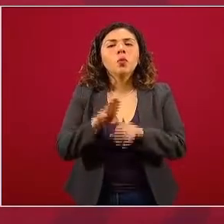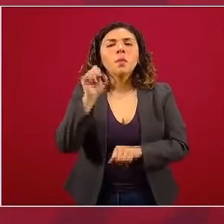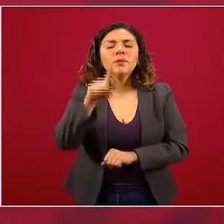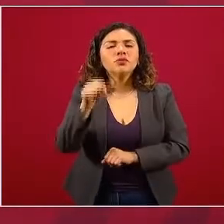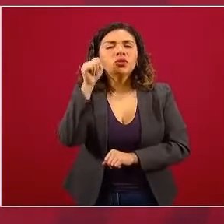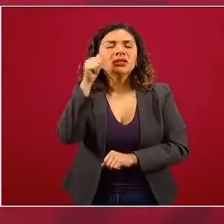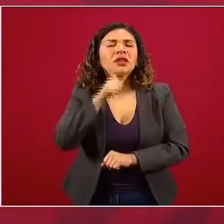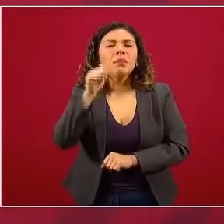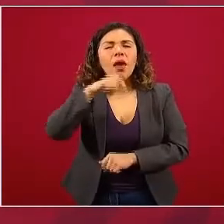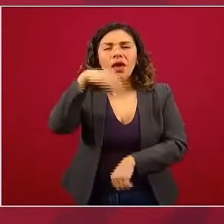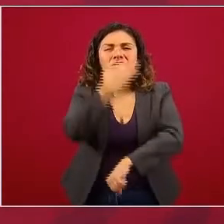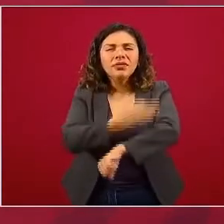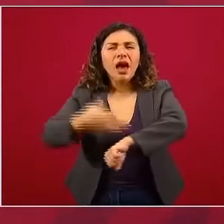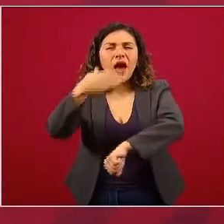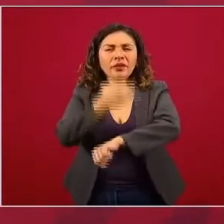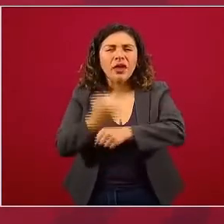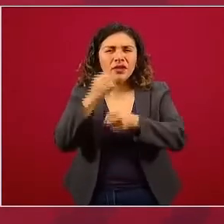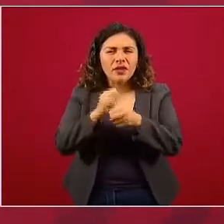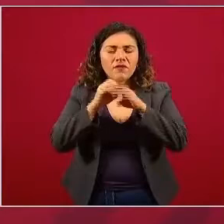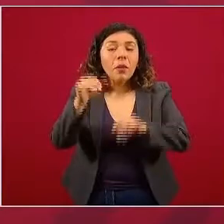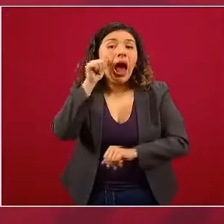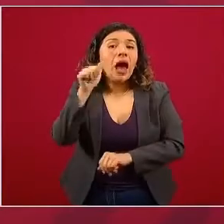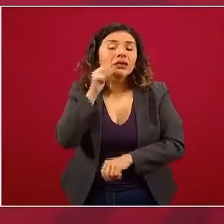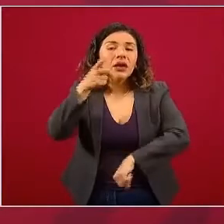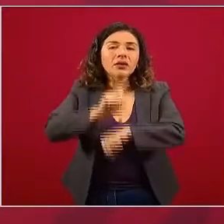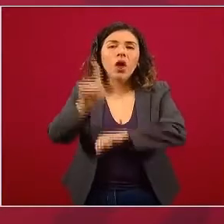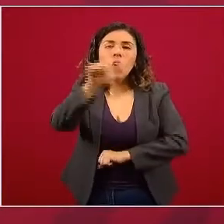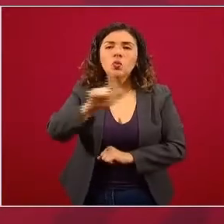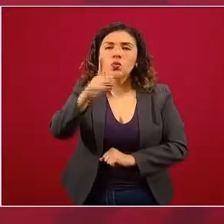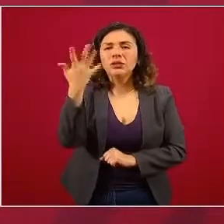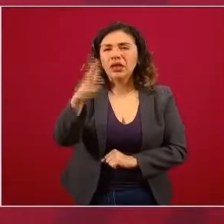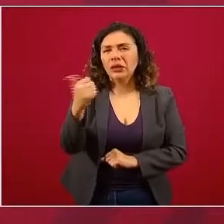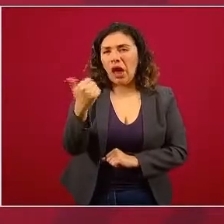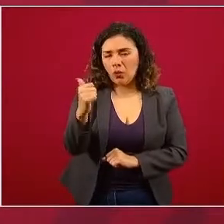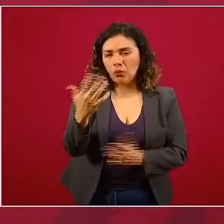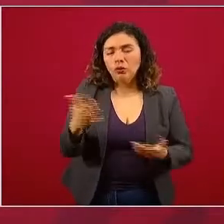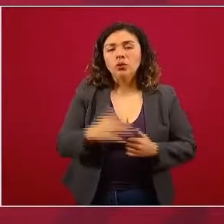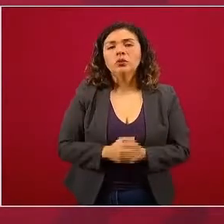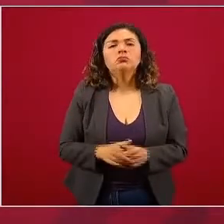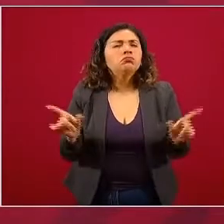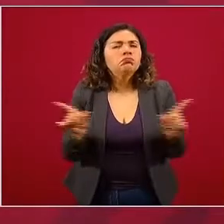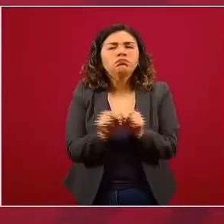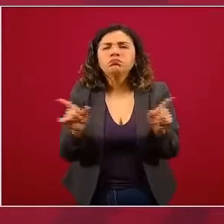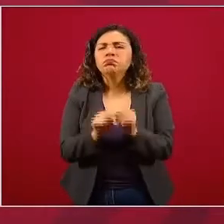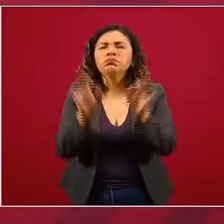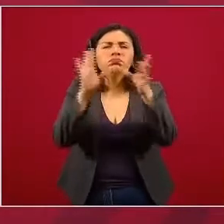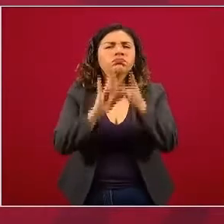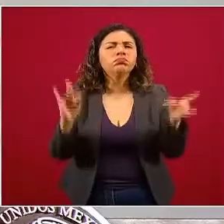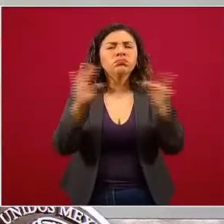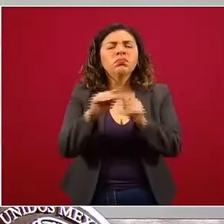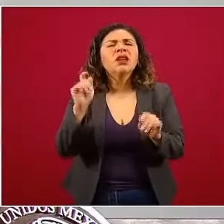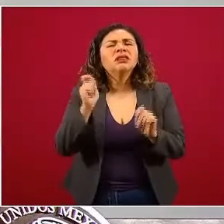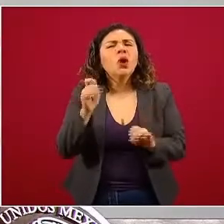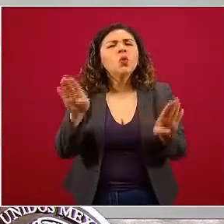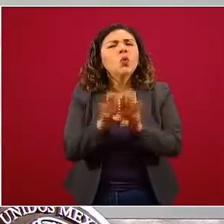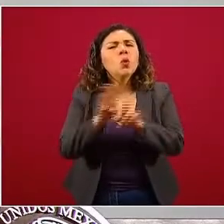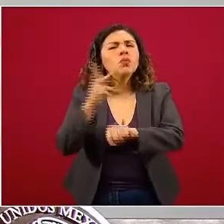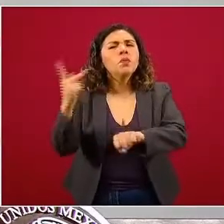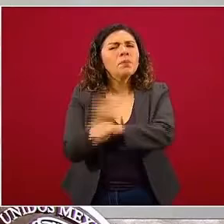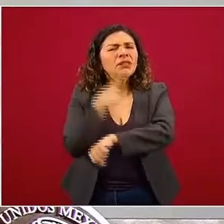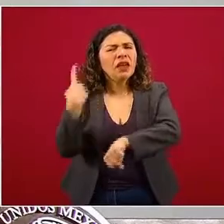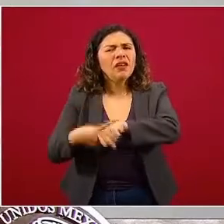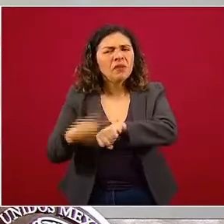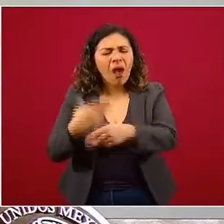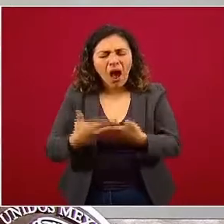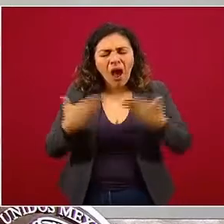damos todas las tardes, el más reciente de ayer, lunes 10 de agosto, y vamos a comentar algunos aspectos de cómo está ocurriendo la